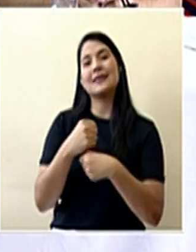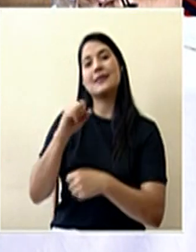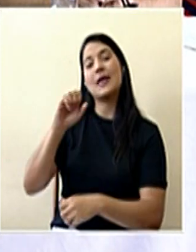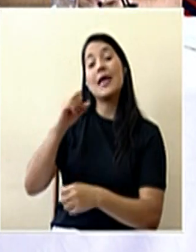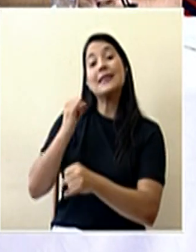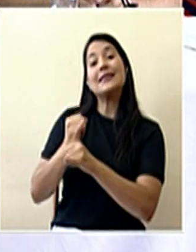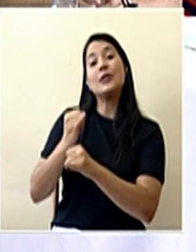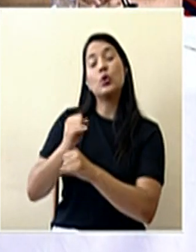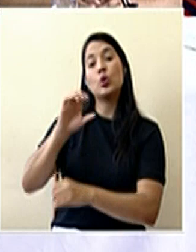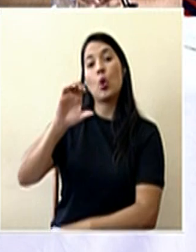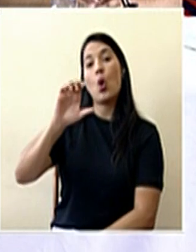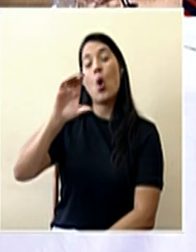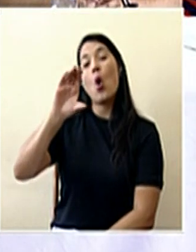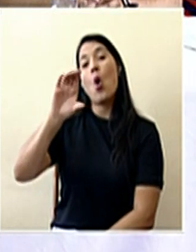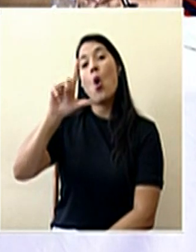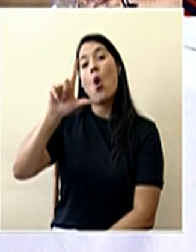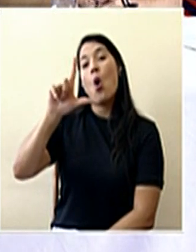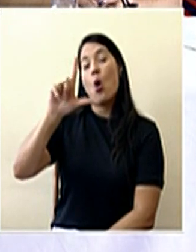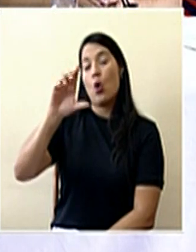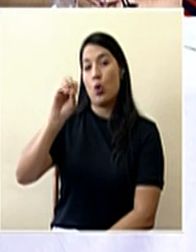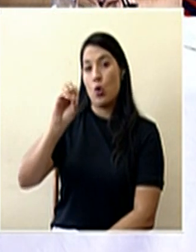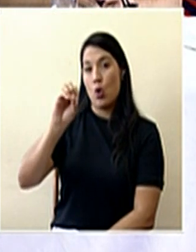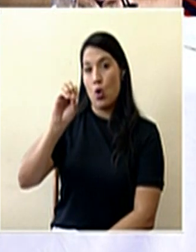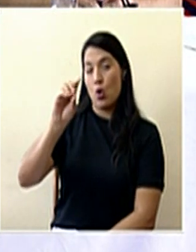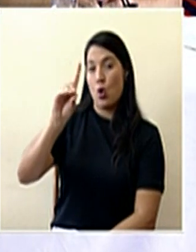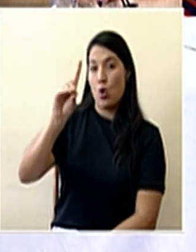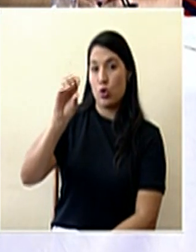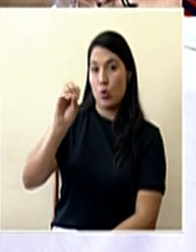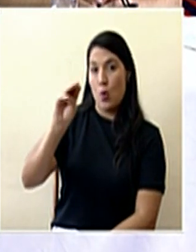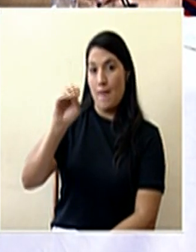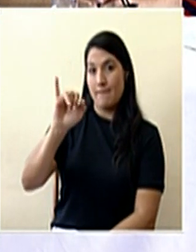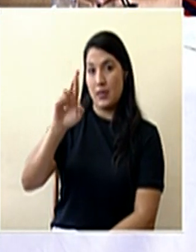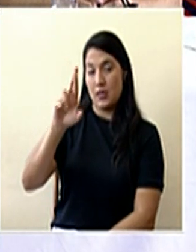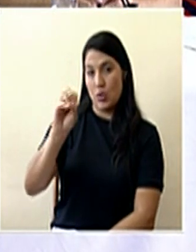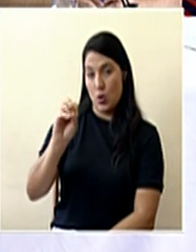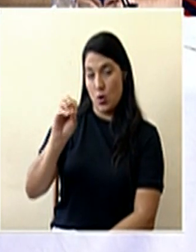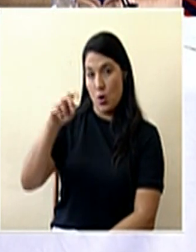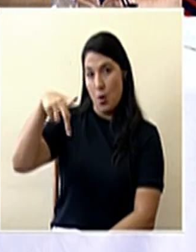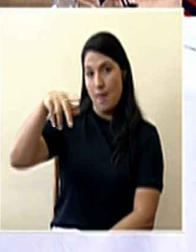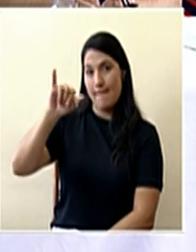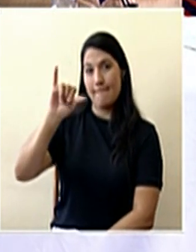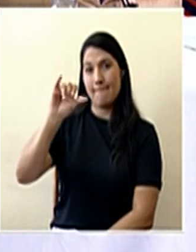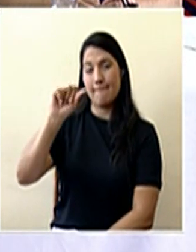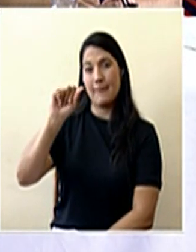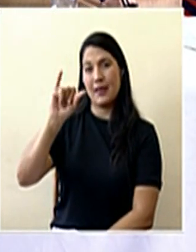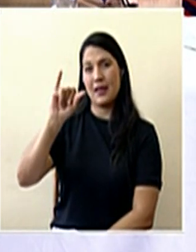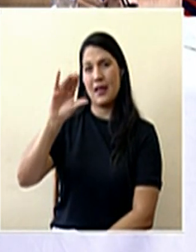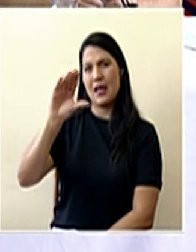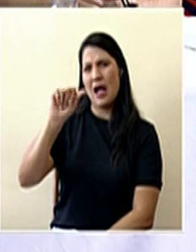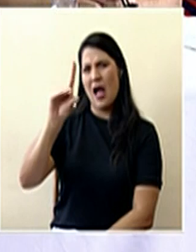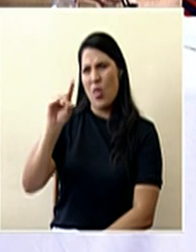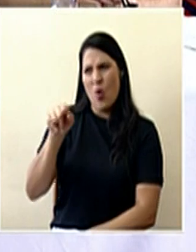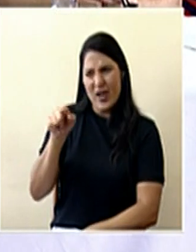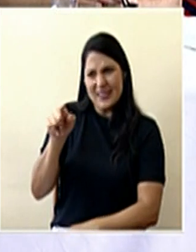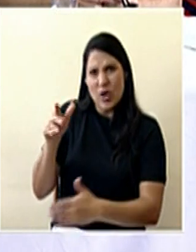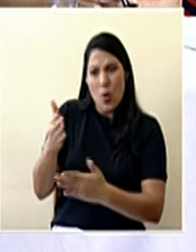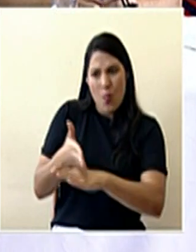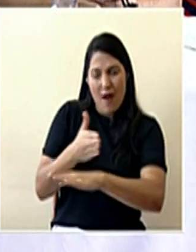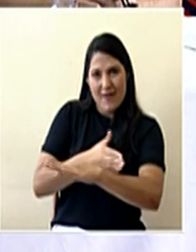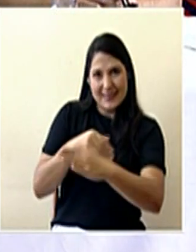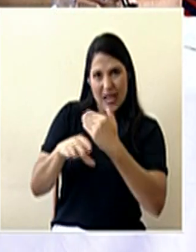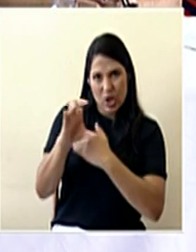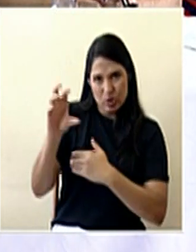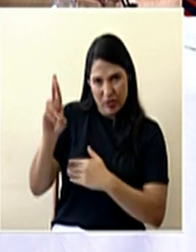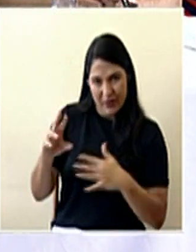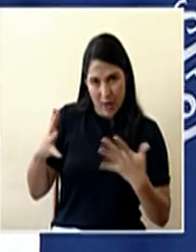esa investigación en el país y podría esta búsqueda coreana cambiar en algo los procedimientos que se usan localmente? Bueno, eso ya lo hemos indicado, se ha usado en pacientes